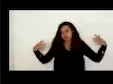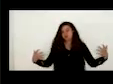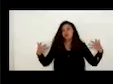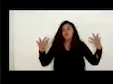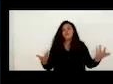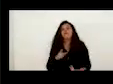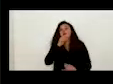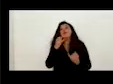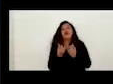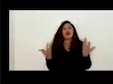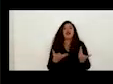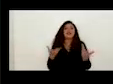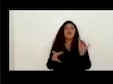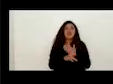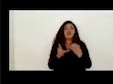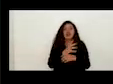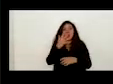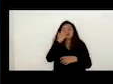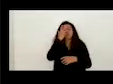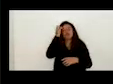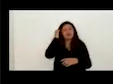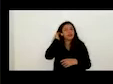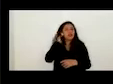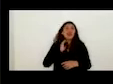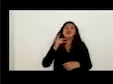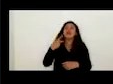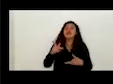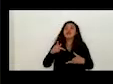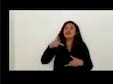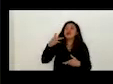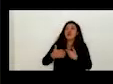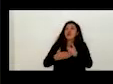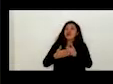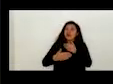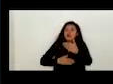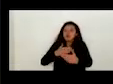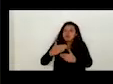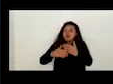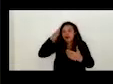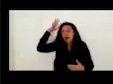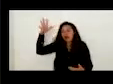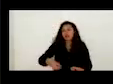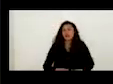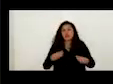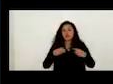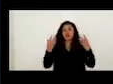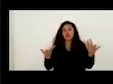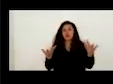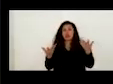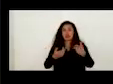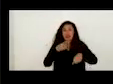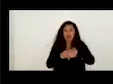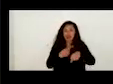realmente problemas serios en la vida adulta de estos niños por aparición temprana de